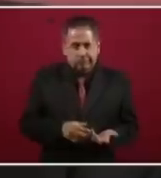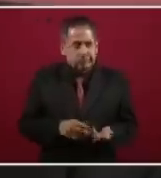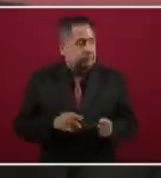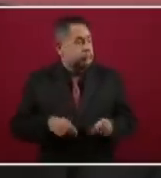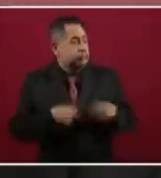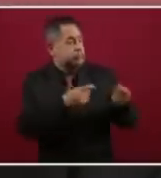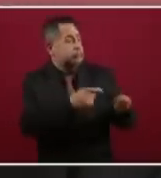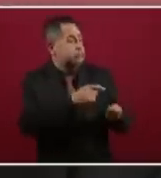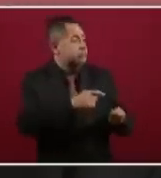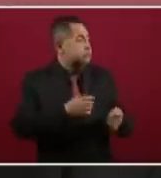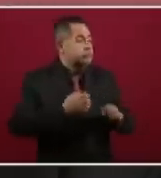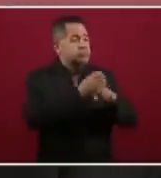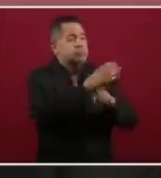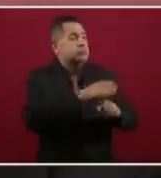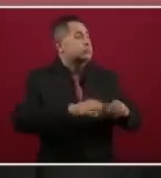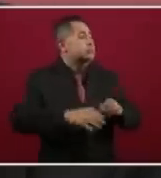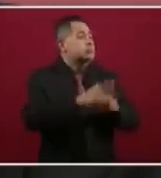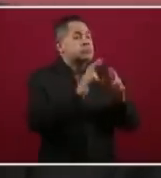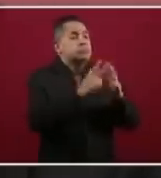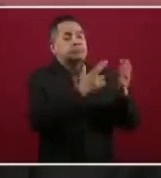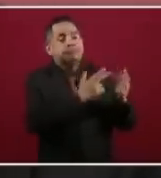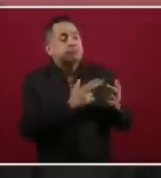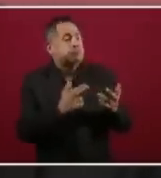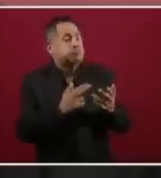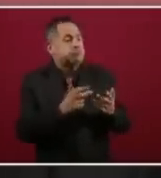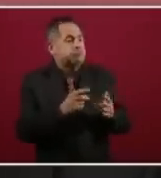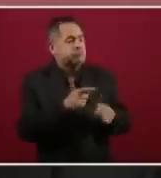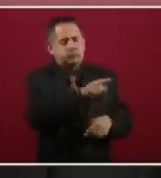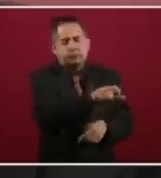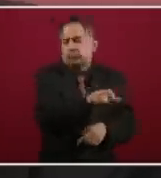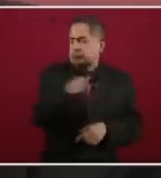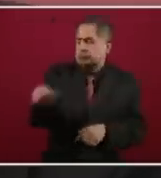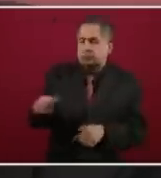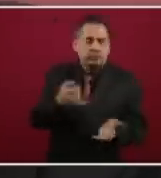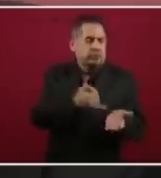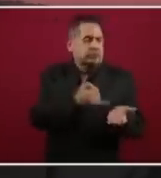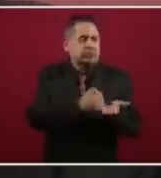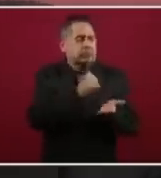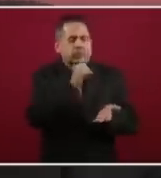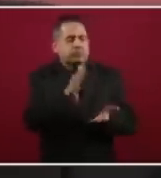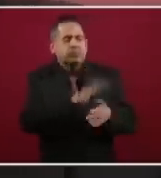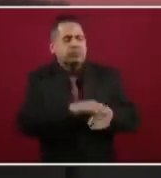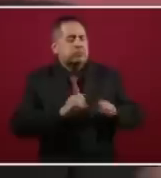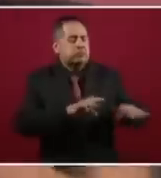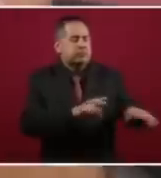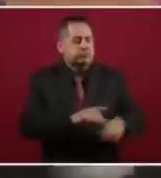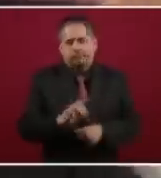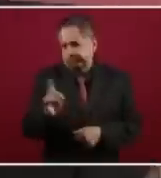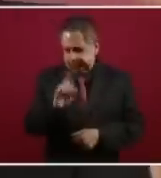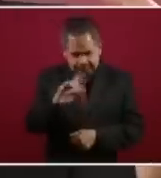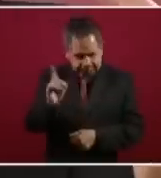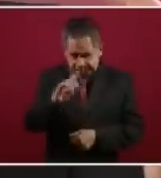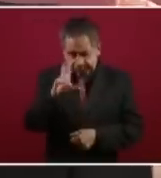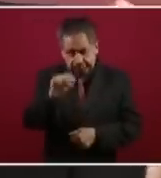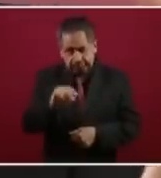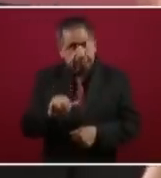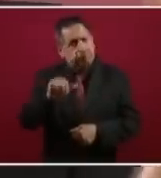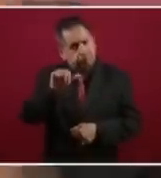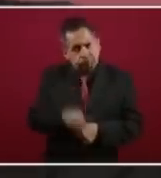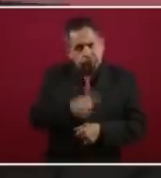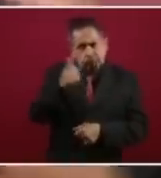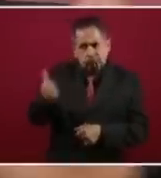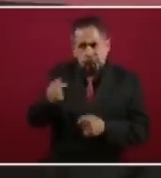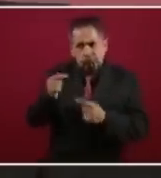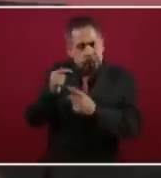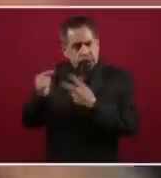a quienes viven en un estado afectado por un sismo. Hay muchas formas,